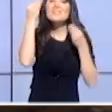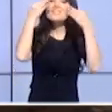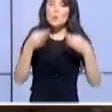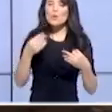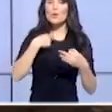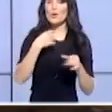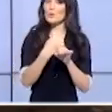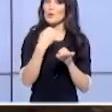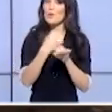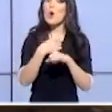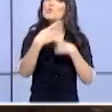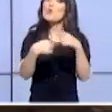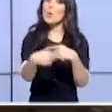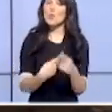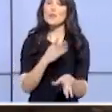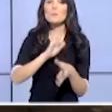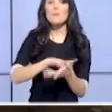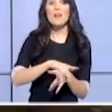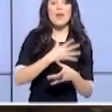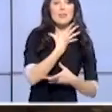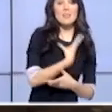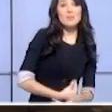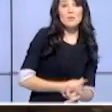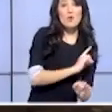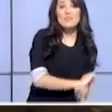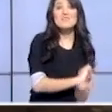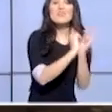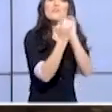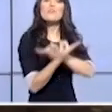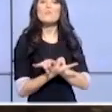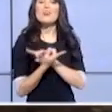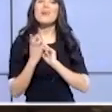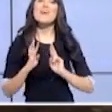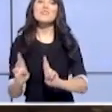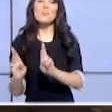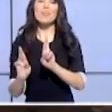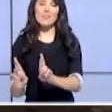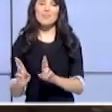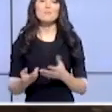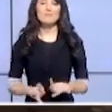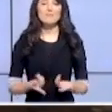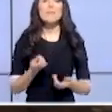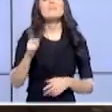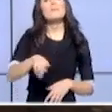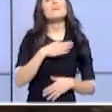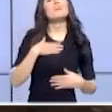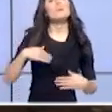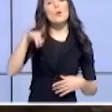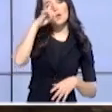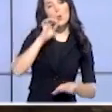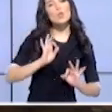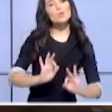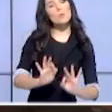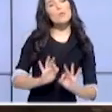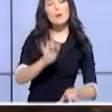la seguridad de que trabajo todos los días para transformar ese desánimo en Esperanza también quiero